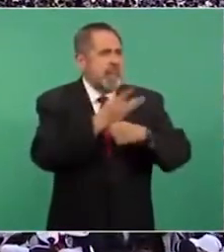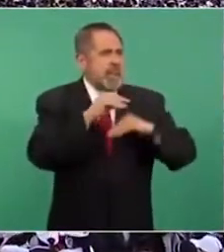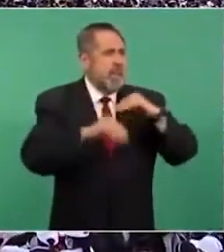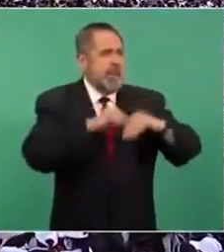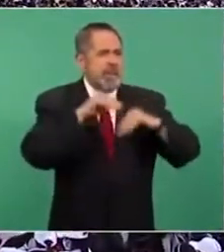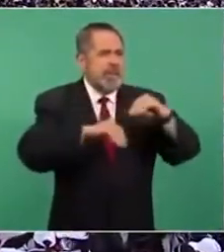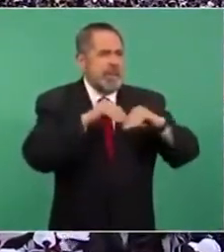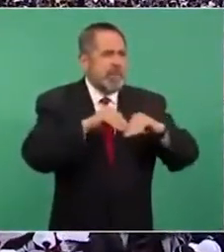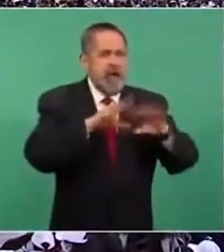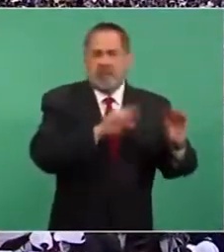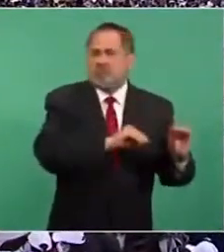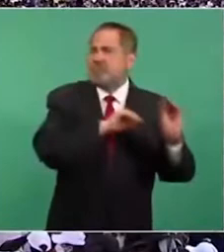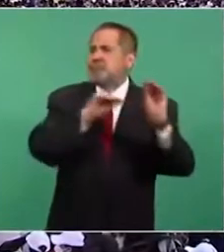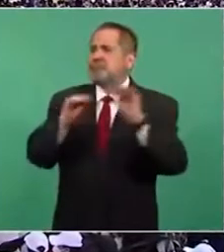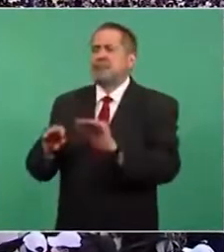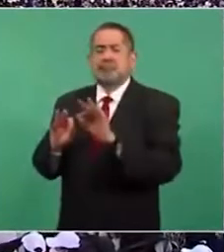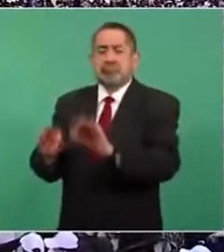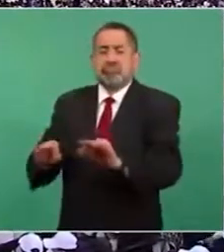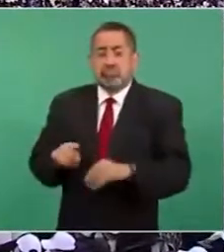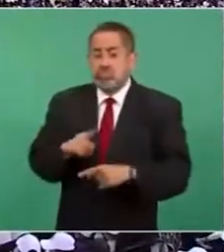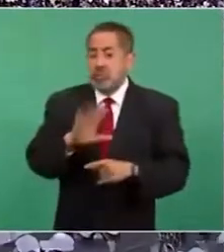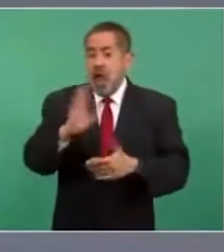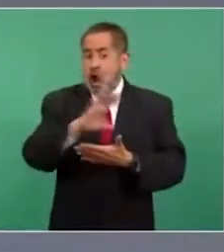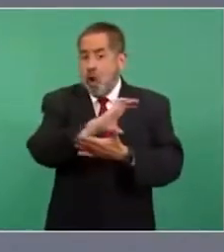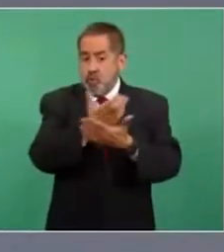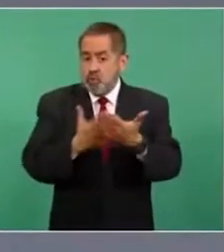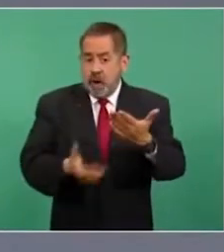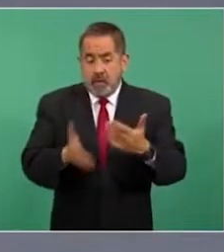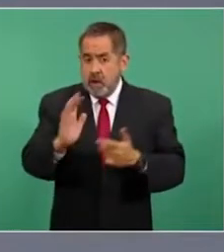mediante un contrato que ya